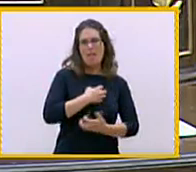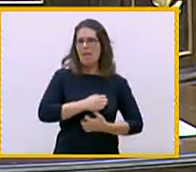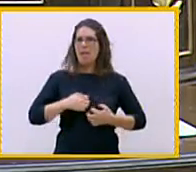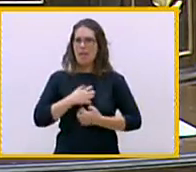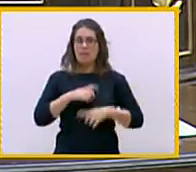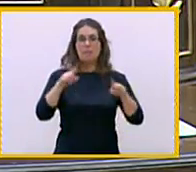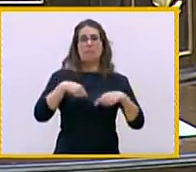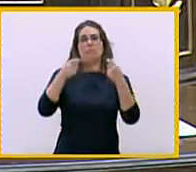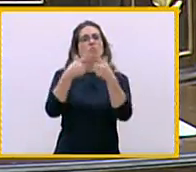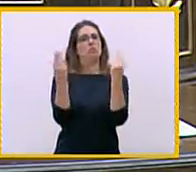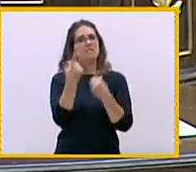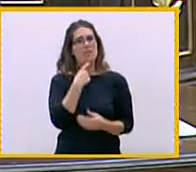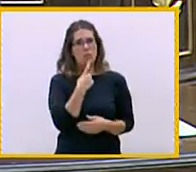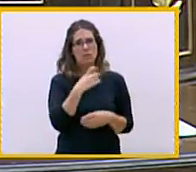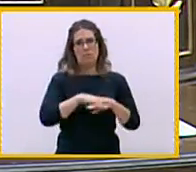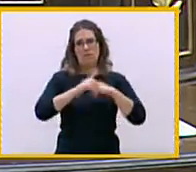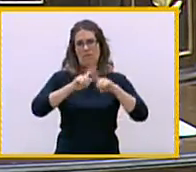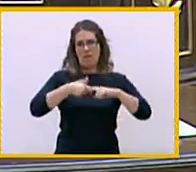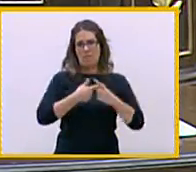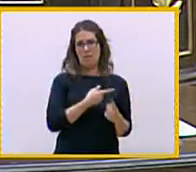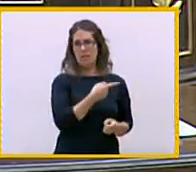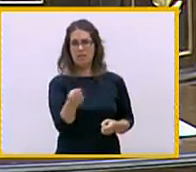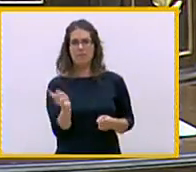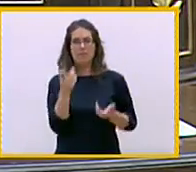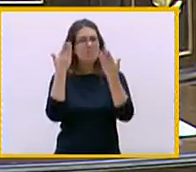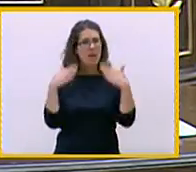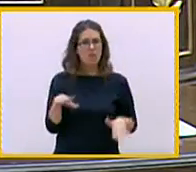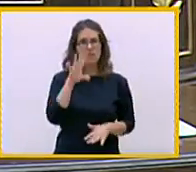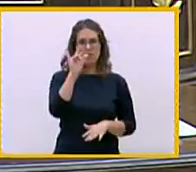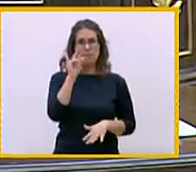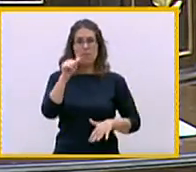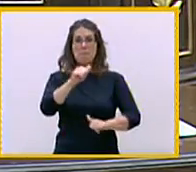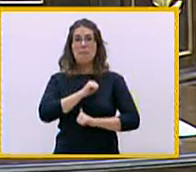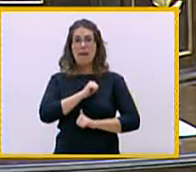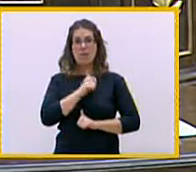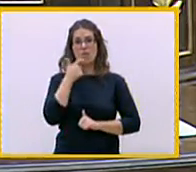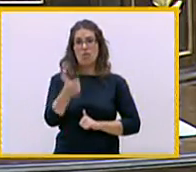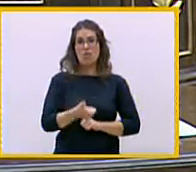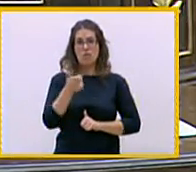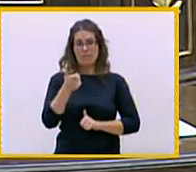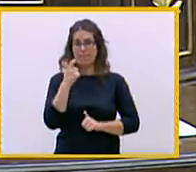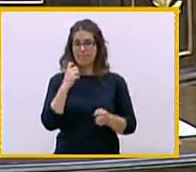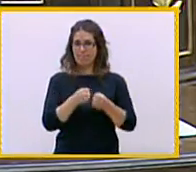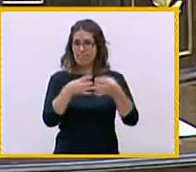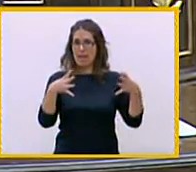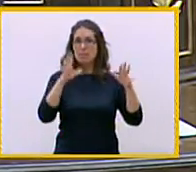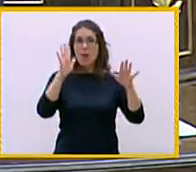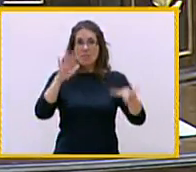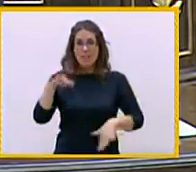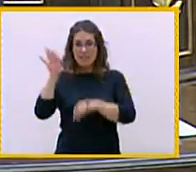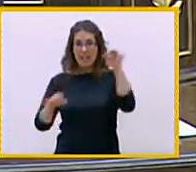produce a muchas familias. A pesar del aumento del paro de larga duración, la tasa de cobertura se sitúa en